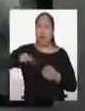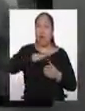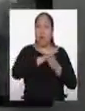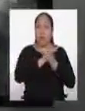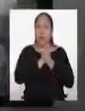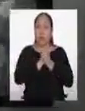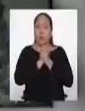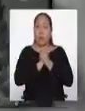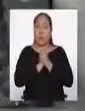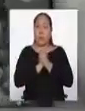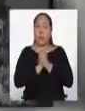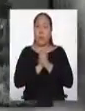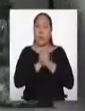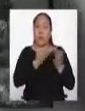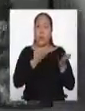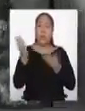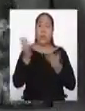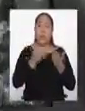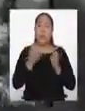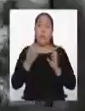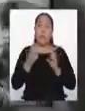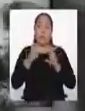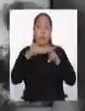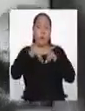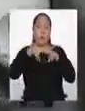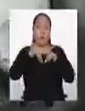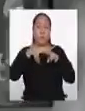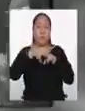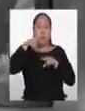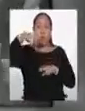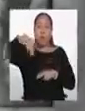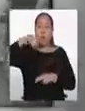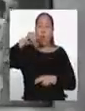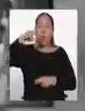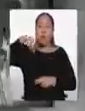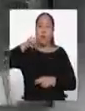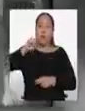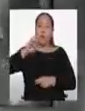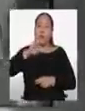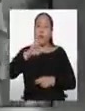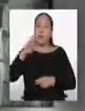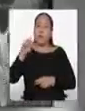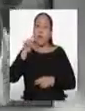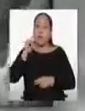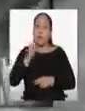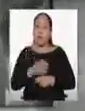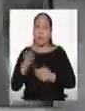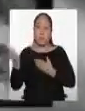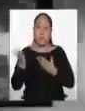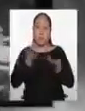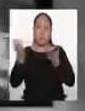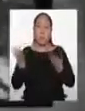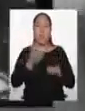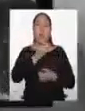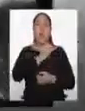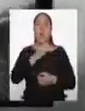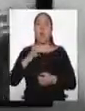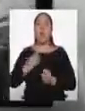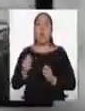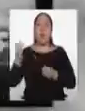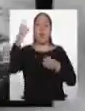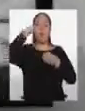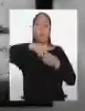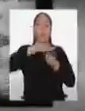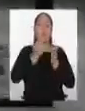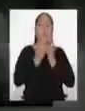compañeros llevamos al vagón en Monserrate para llevar de frente al Callao, a